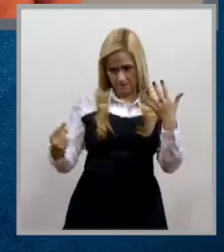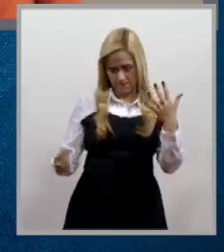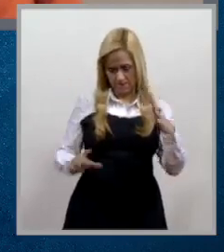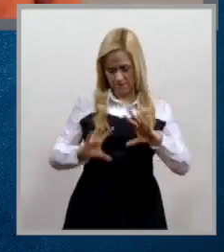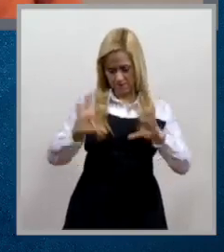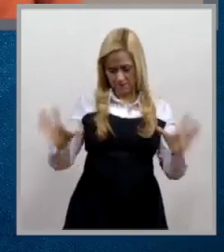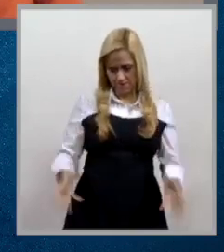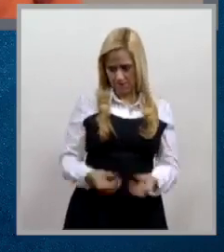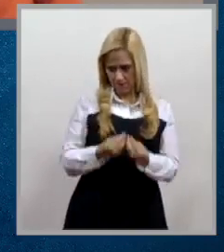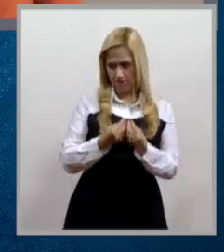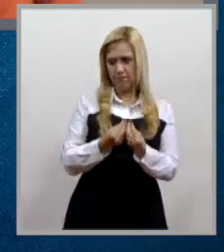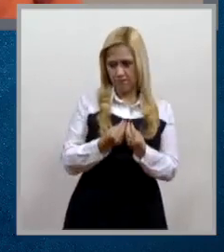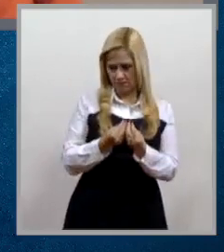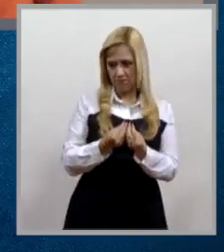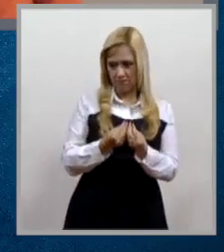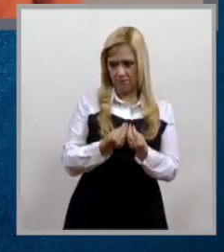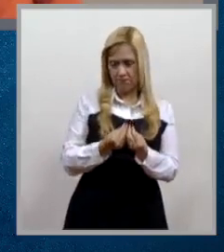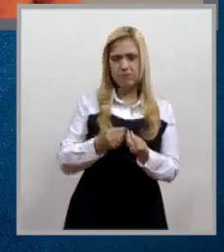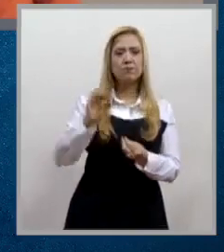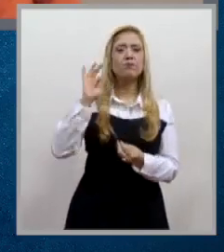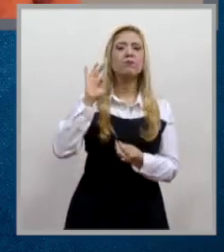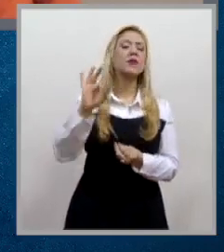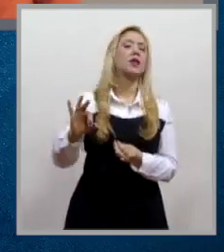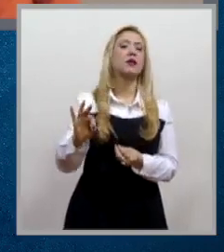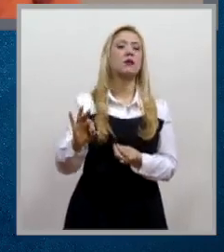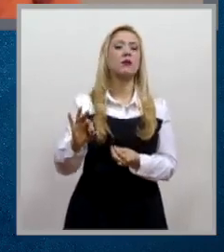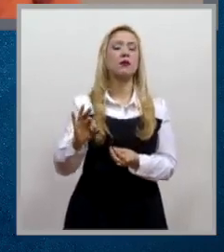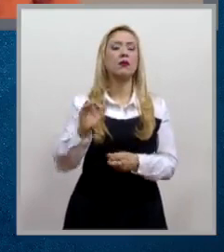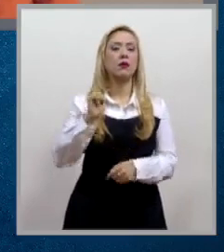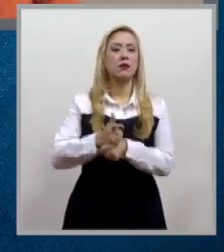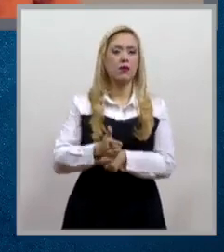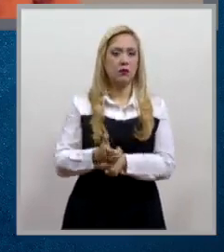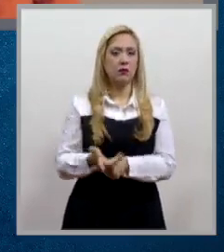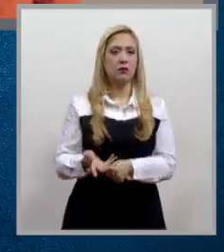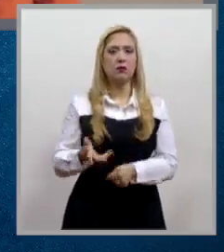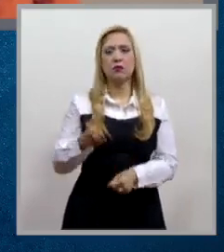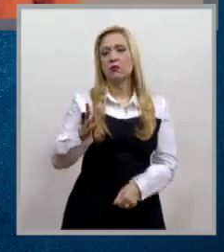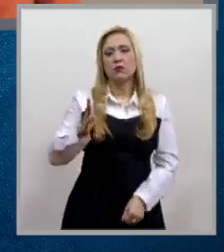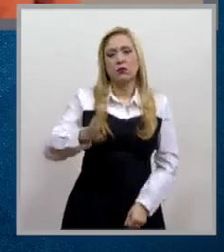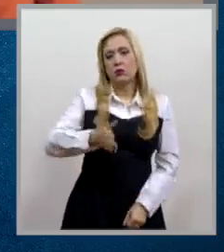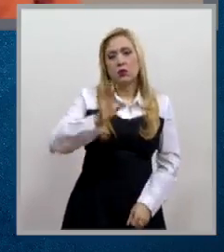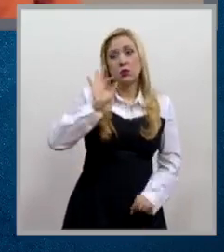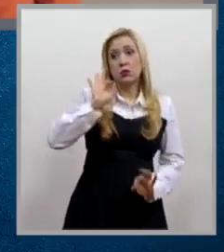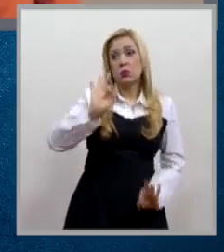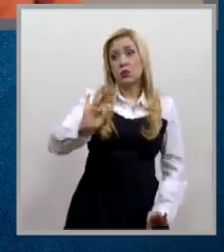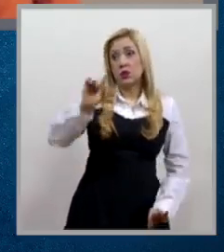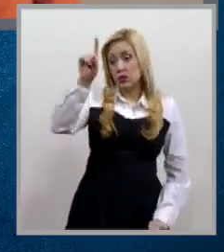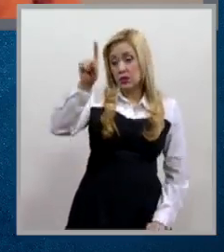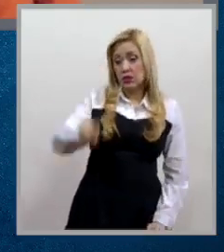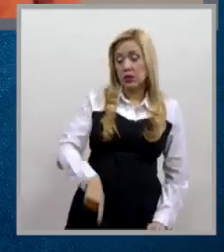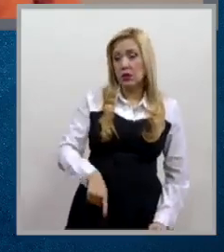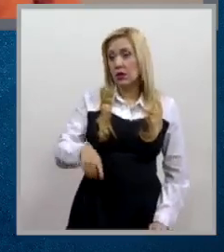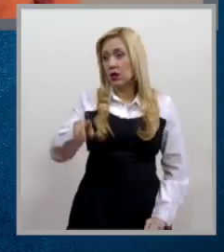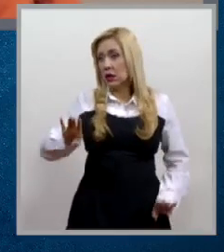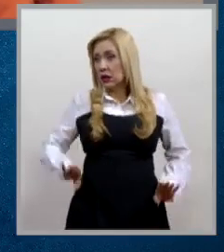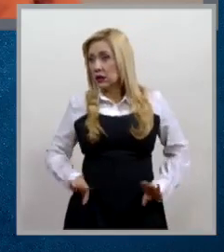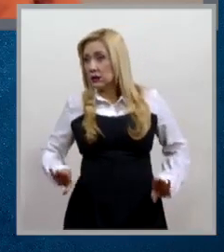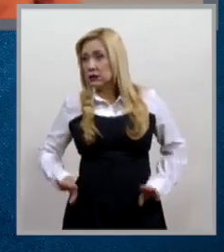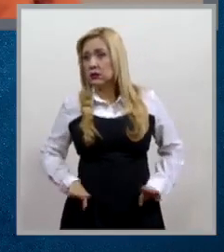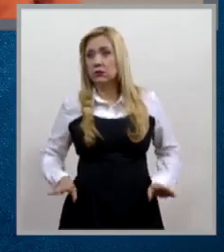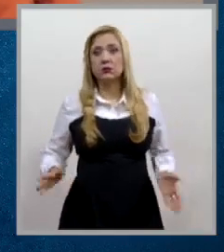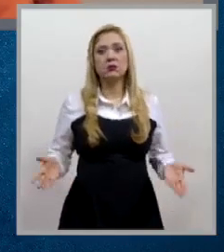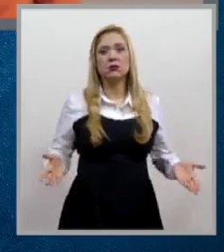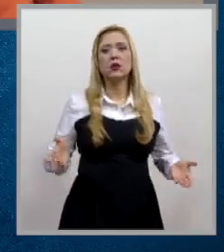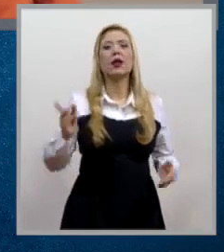la violencia no tiene perfiles, no tiene patrones, sino tiene contexto.